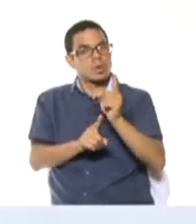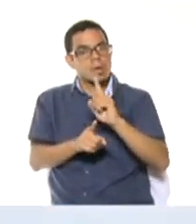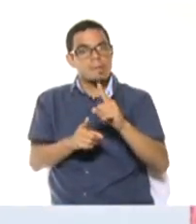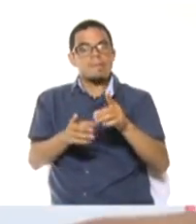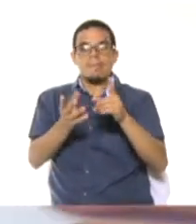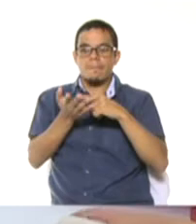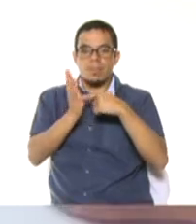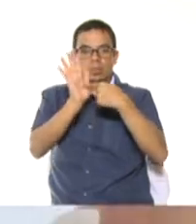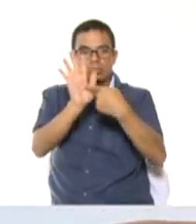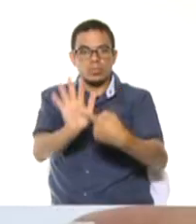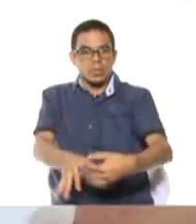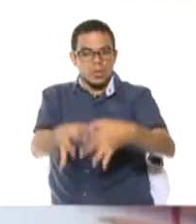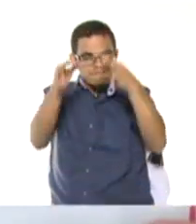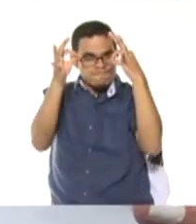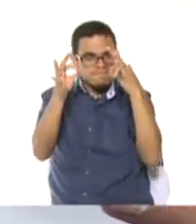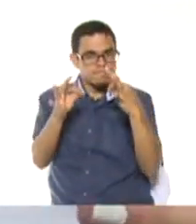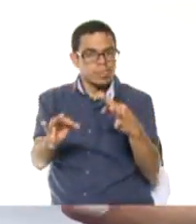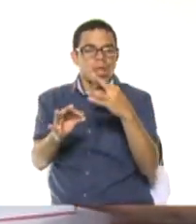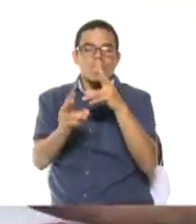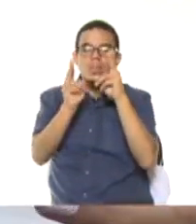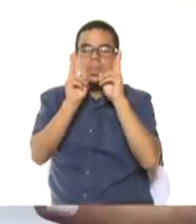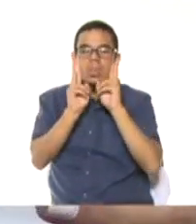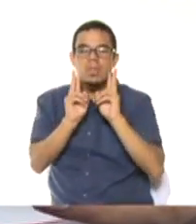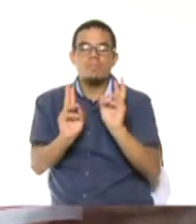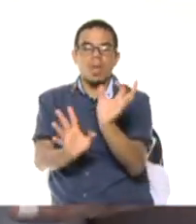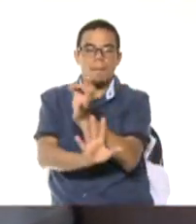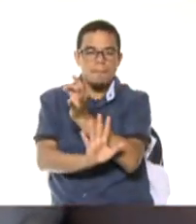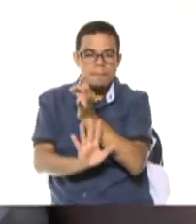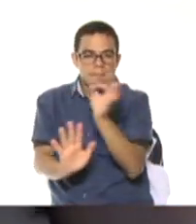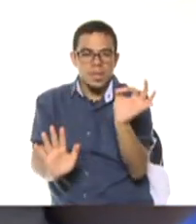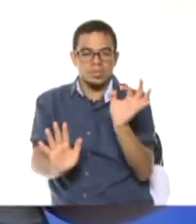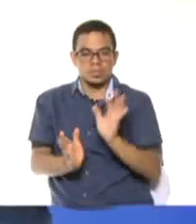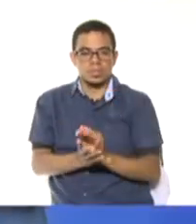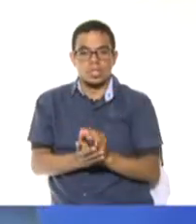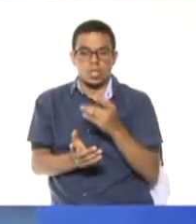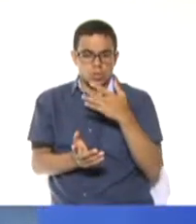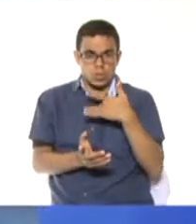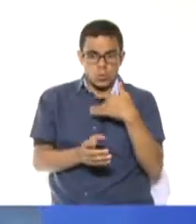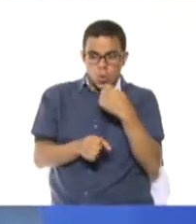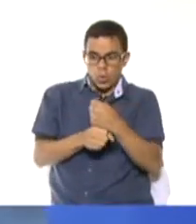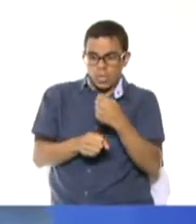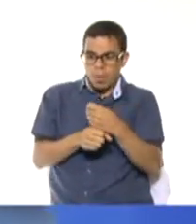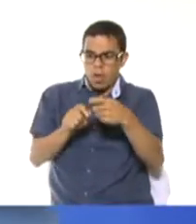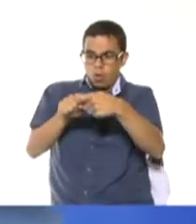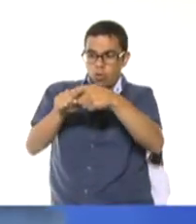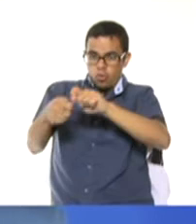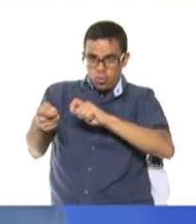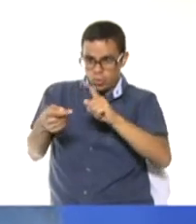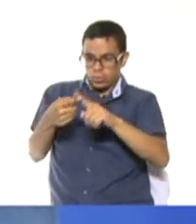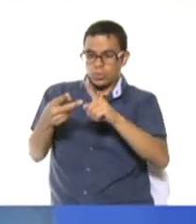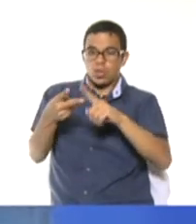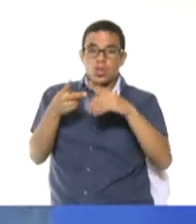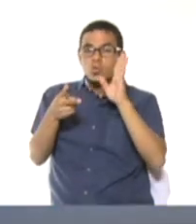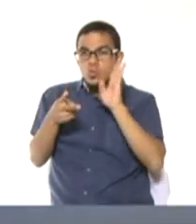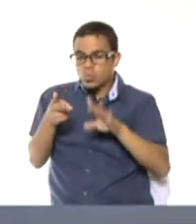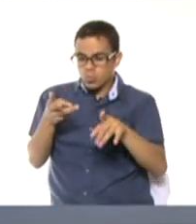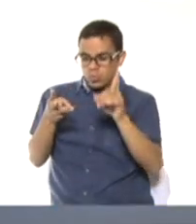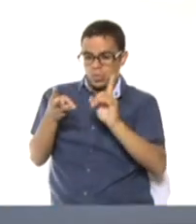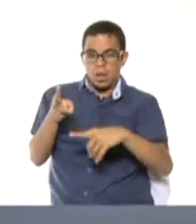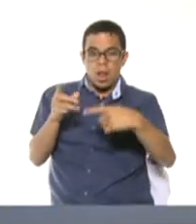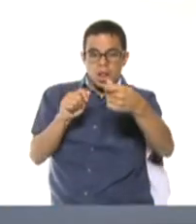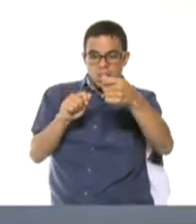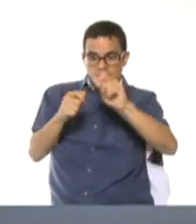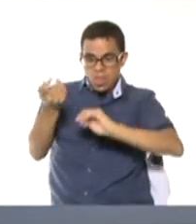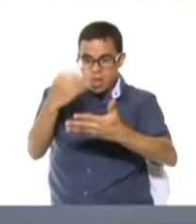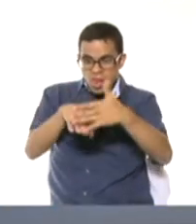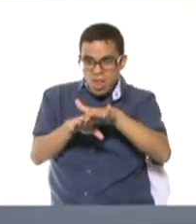presentación tiene que ser pulcra, tiene que estar limpia. No podemos entregar un trabajo roto. Lo importante es con